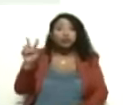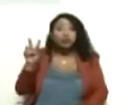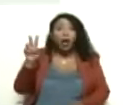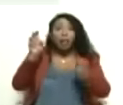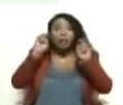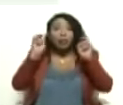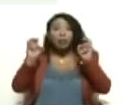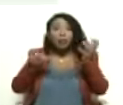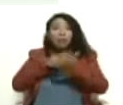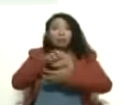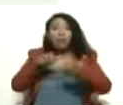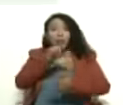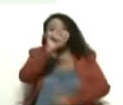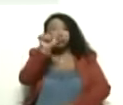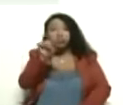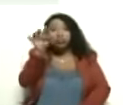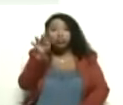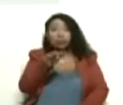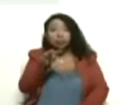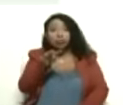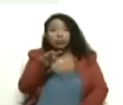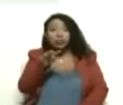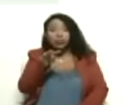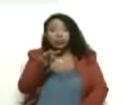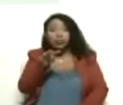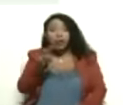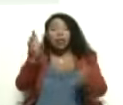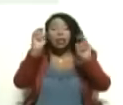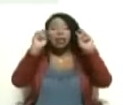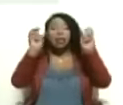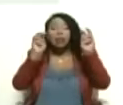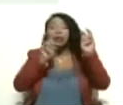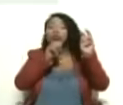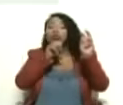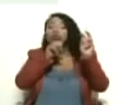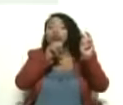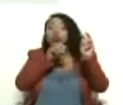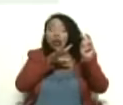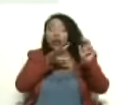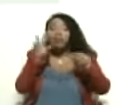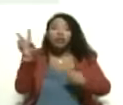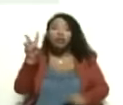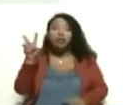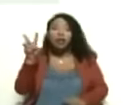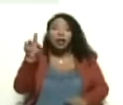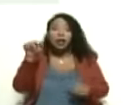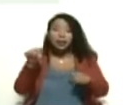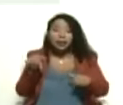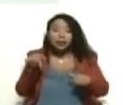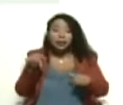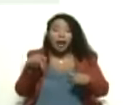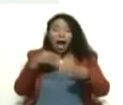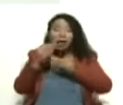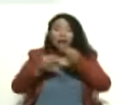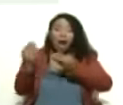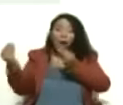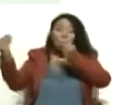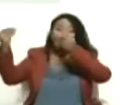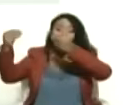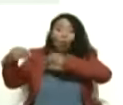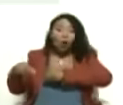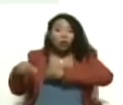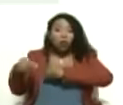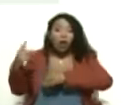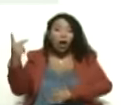controversia sobre el territorio de la guayana se equiba la posición histórica de Venezuela de buscar un acuerdo entre